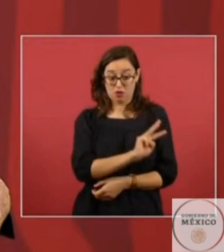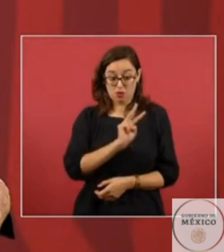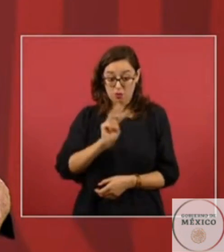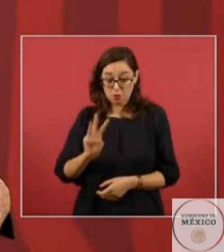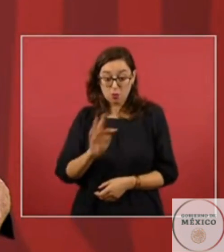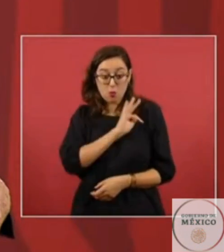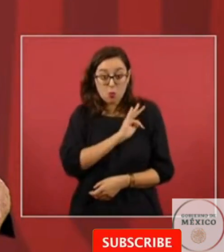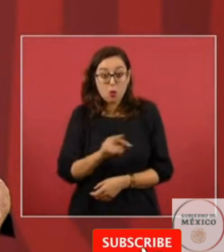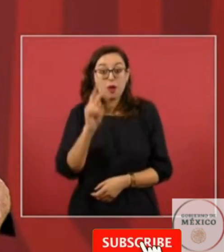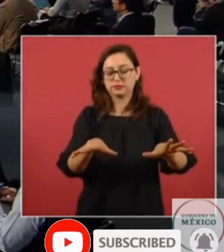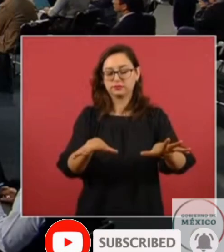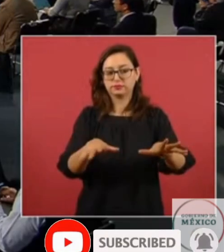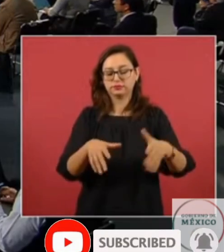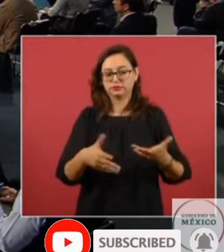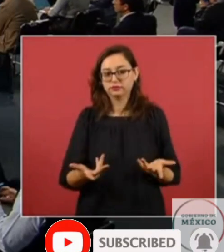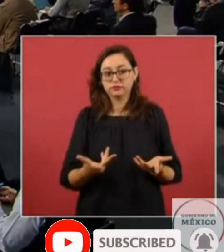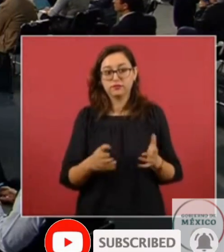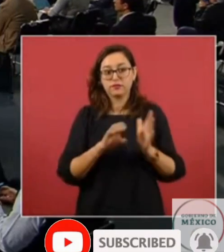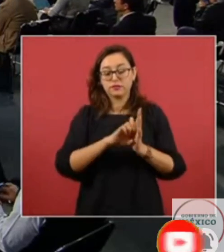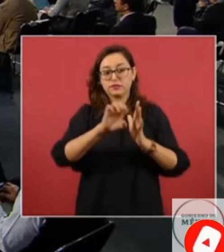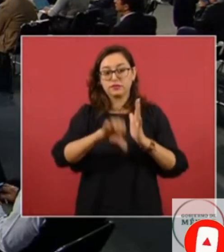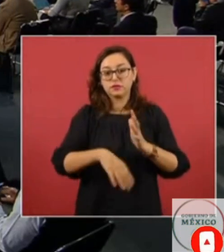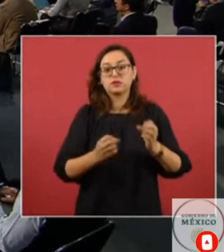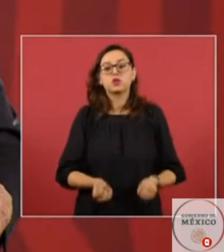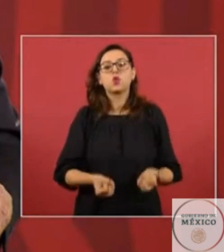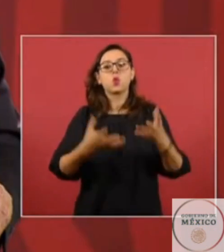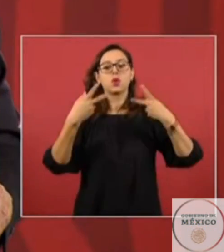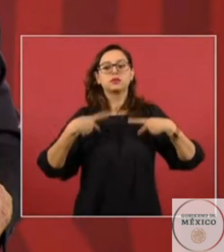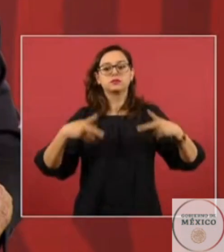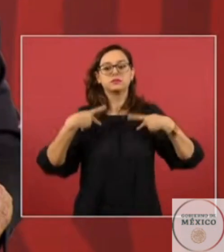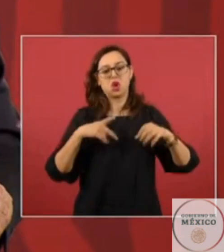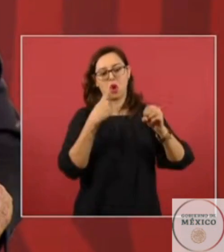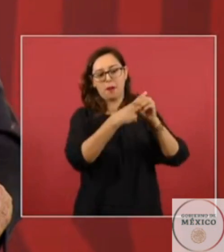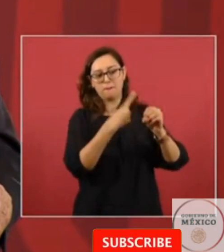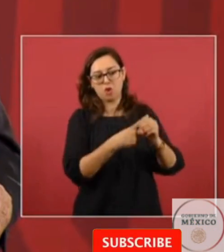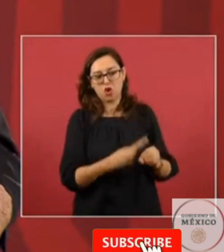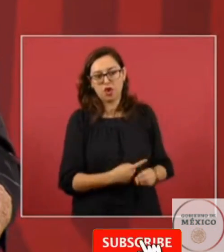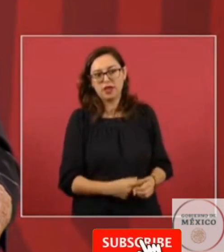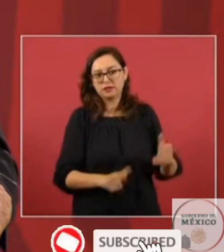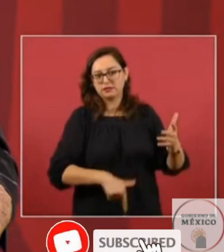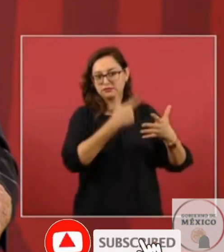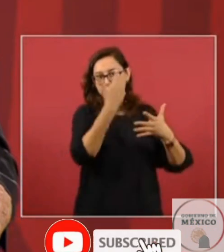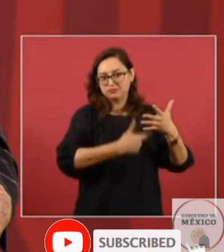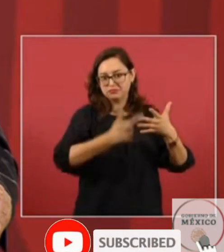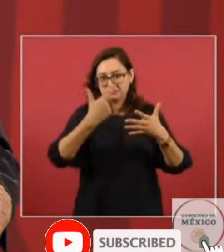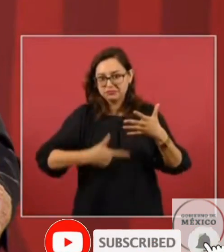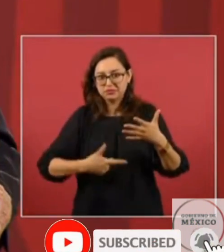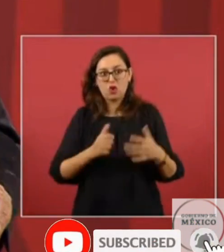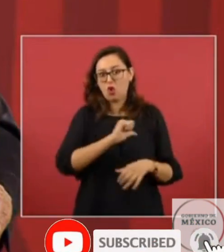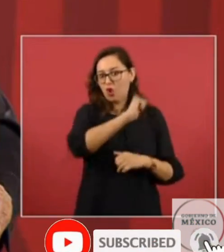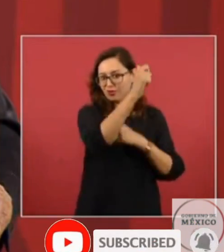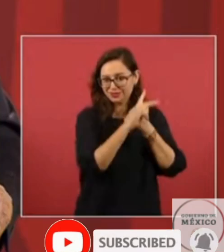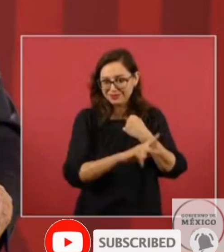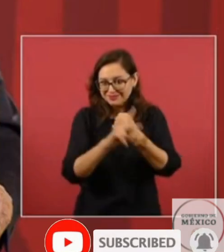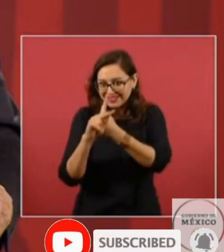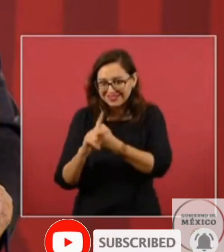bancos y de las casas de bolsa y de las actividades vulnerables. En fin, nadie